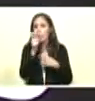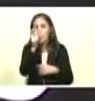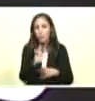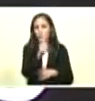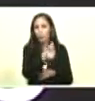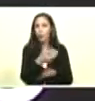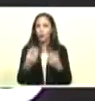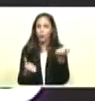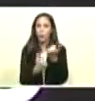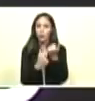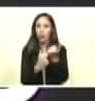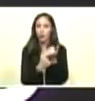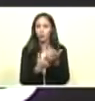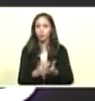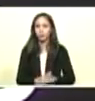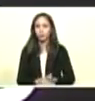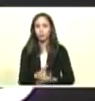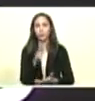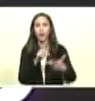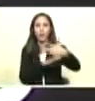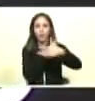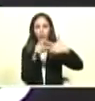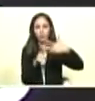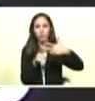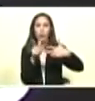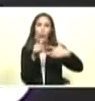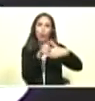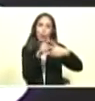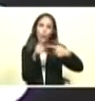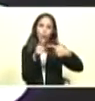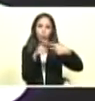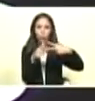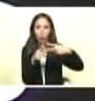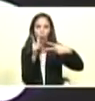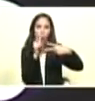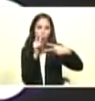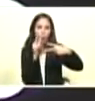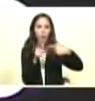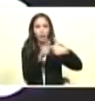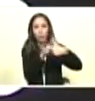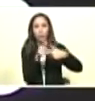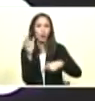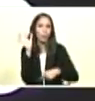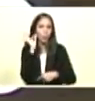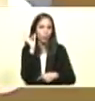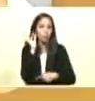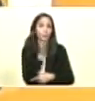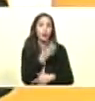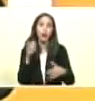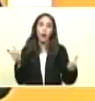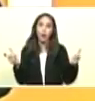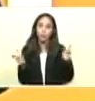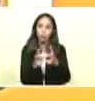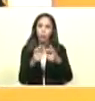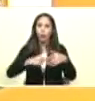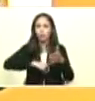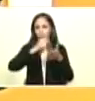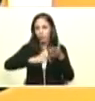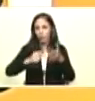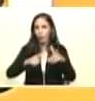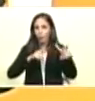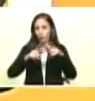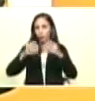con Valentina y con Gustavo. Los tres directivos de la empresa, tuvimos una reunión, acabamos de firmar el acuerdo. Y